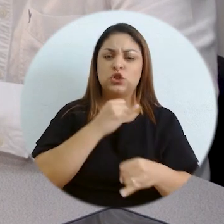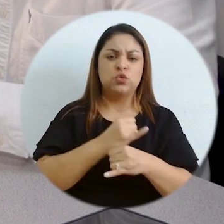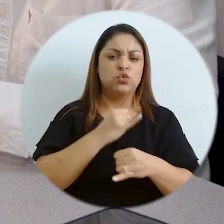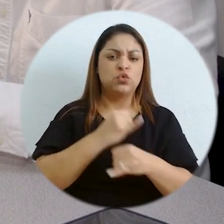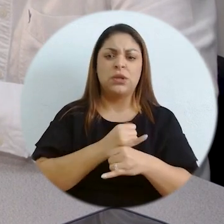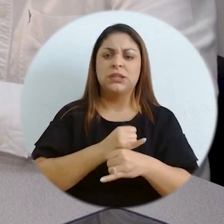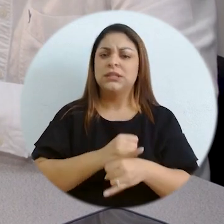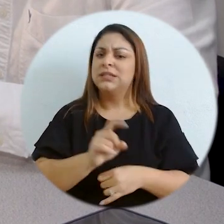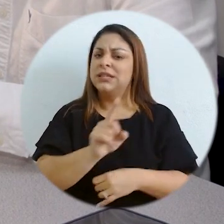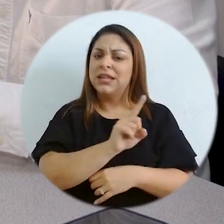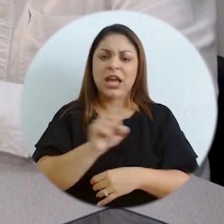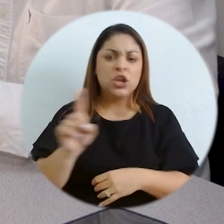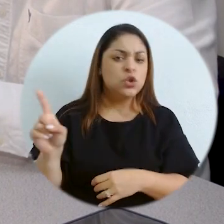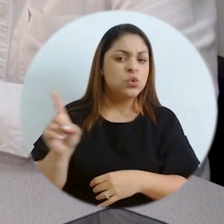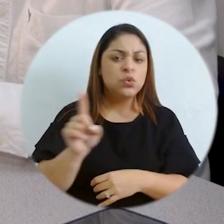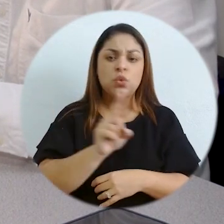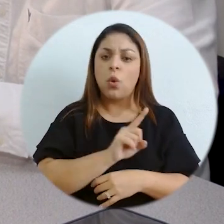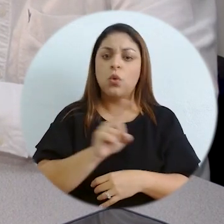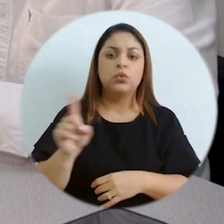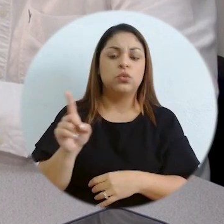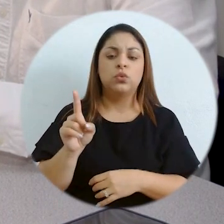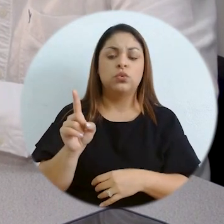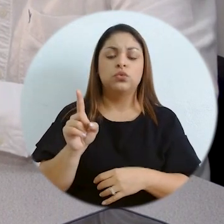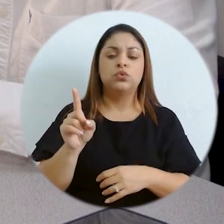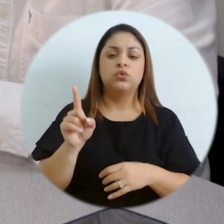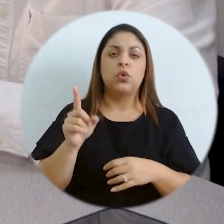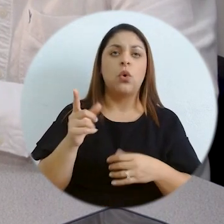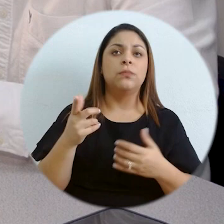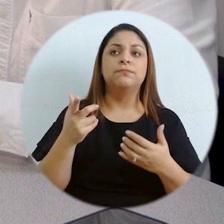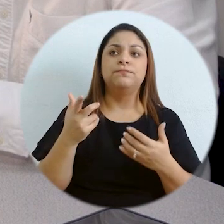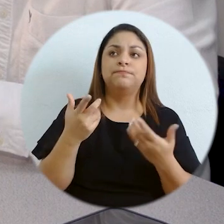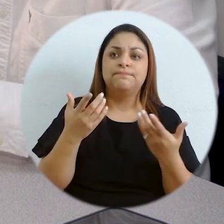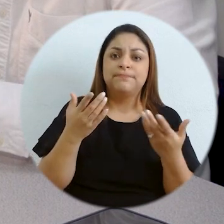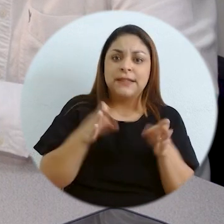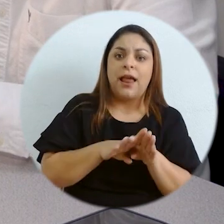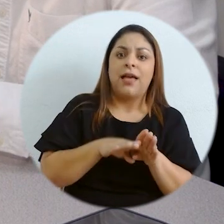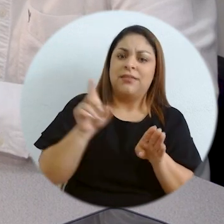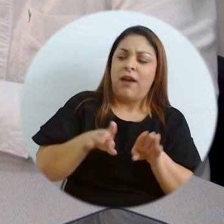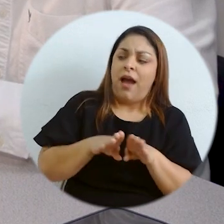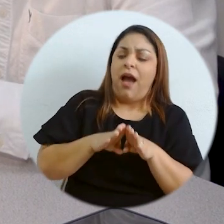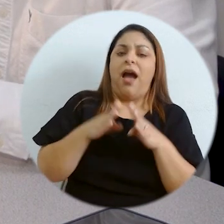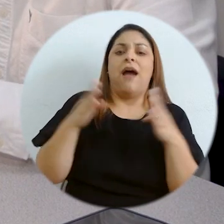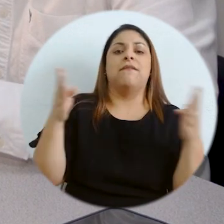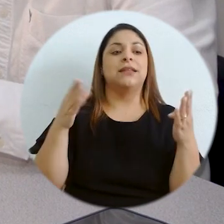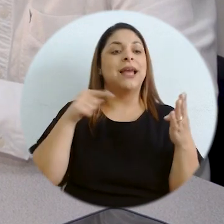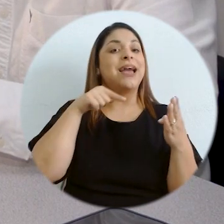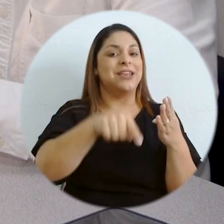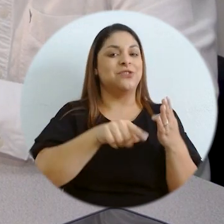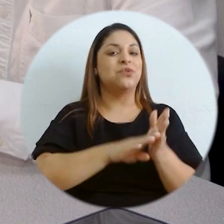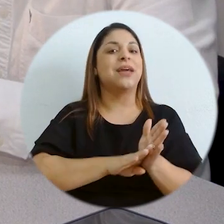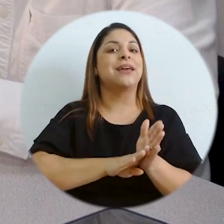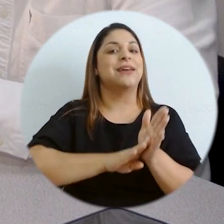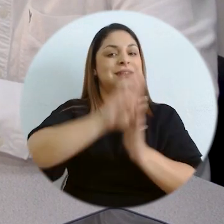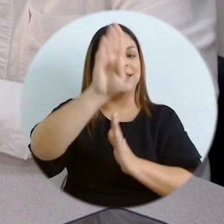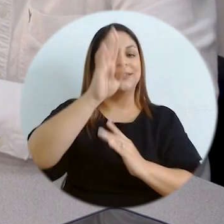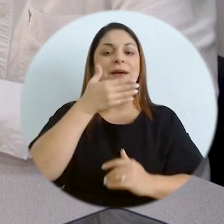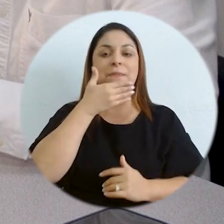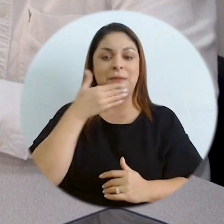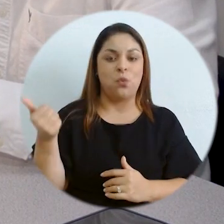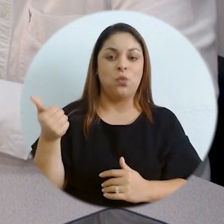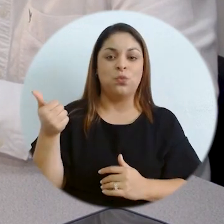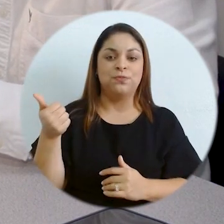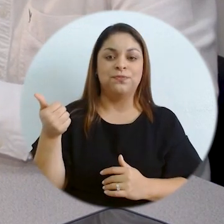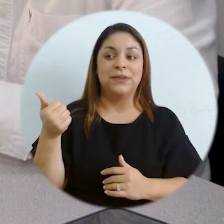elitistas, que son íntegras, crecen mucho más que las que no. Entonces, estamos hablando que en